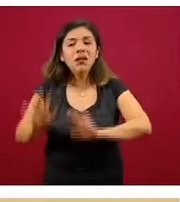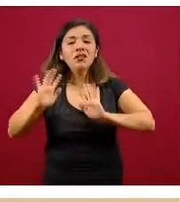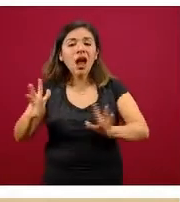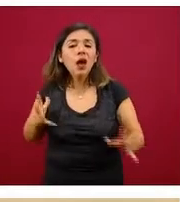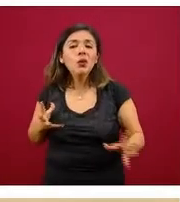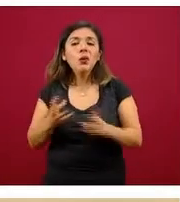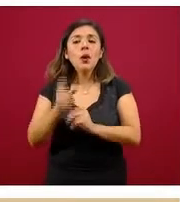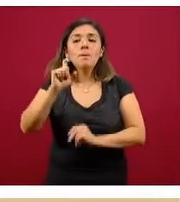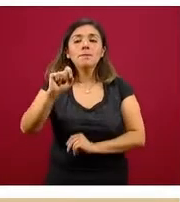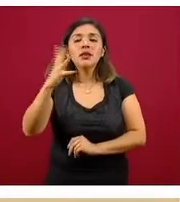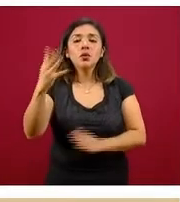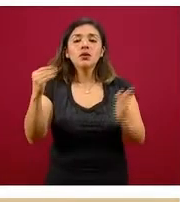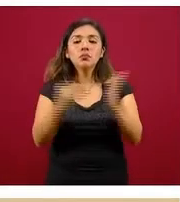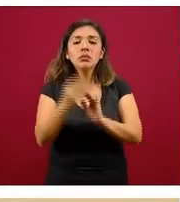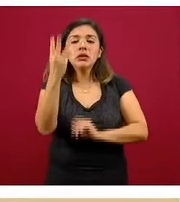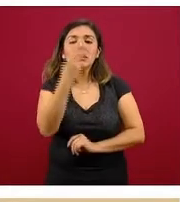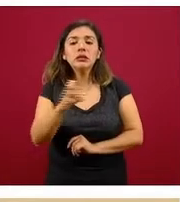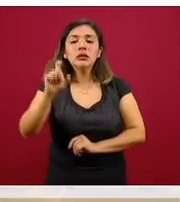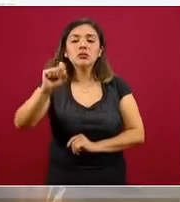hasta el momento,